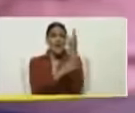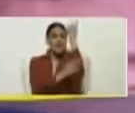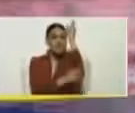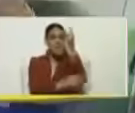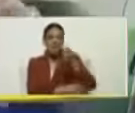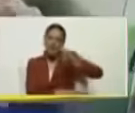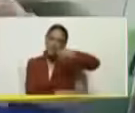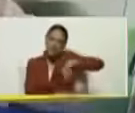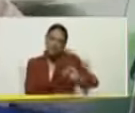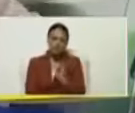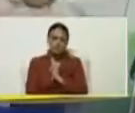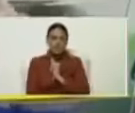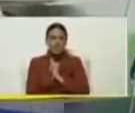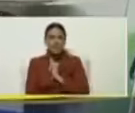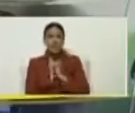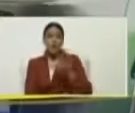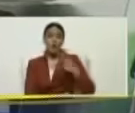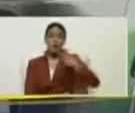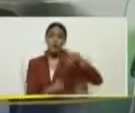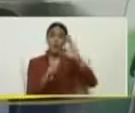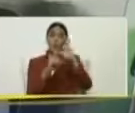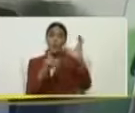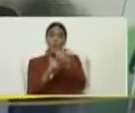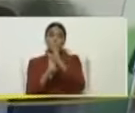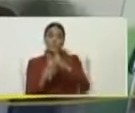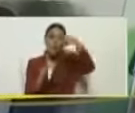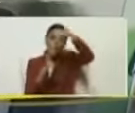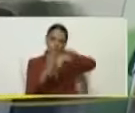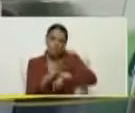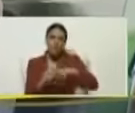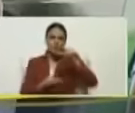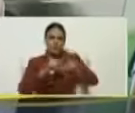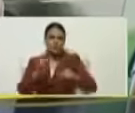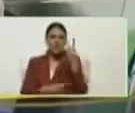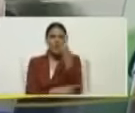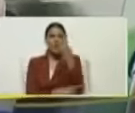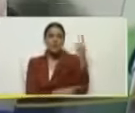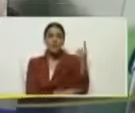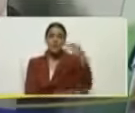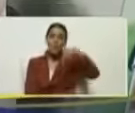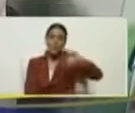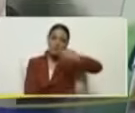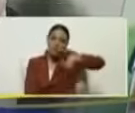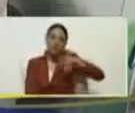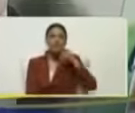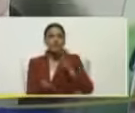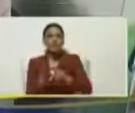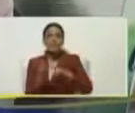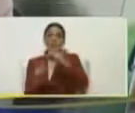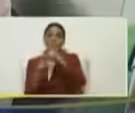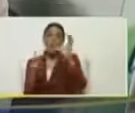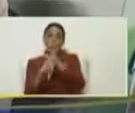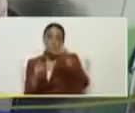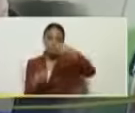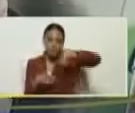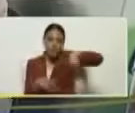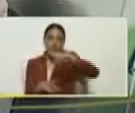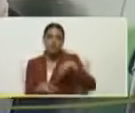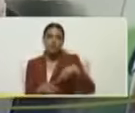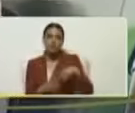Somos la identidad cultural más profunda del siglo XXI. Lo somos, una realidad cultural. Donde nos